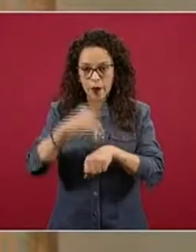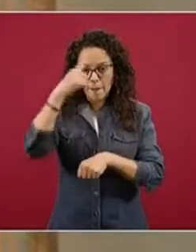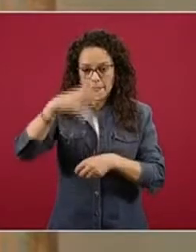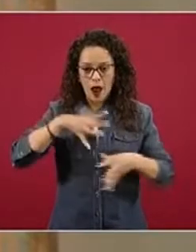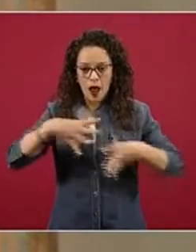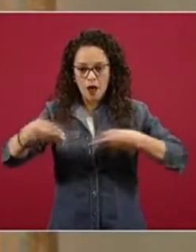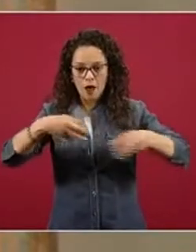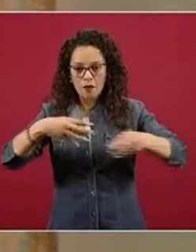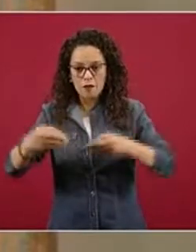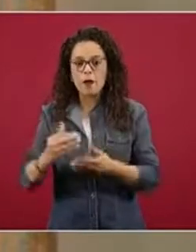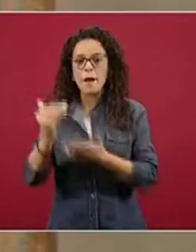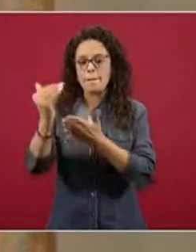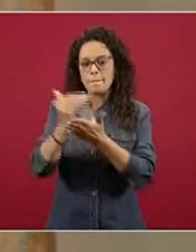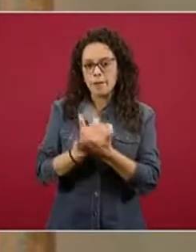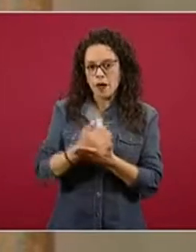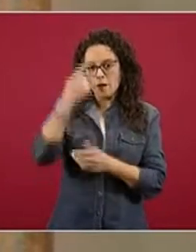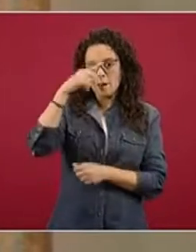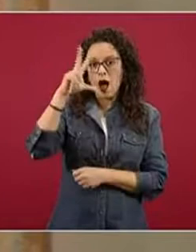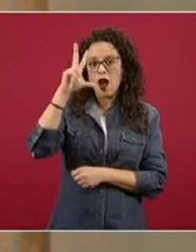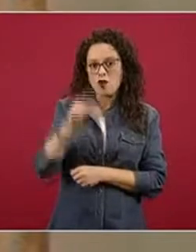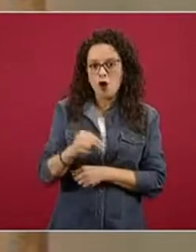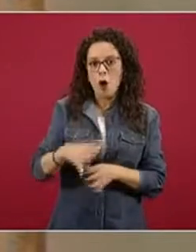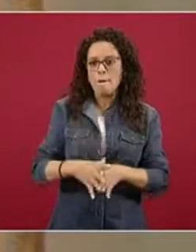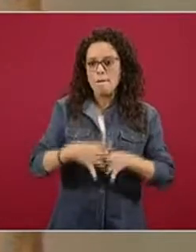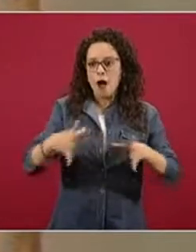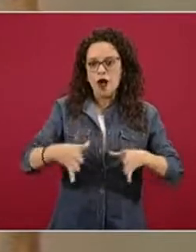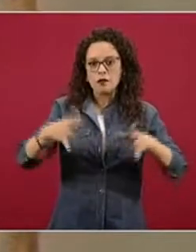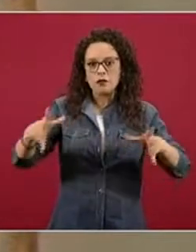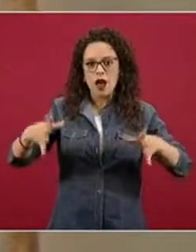para controlar la proliferación de este vector,